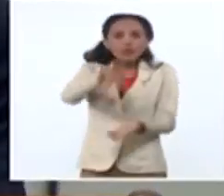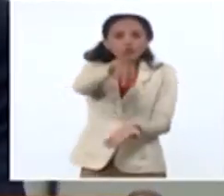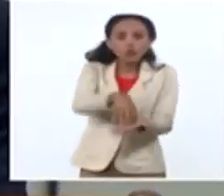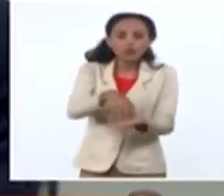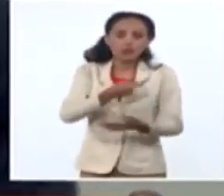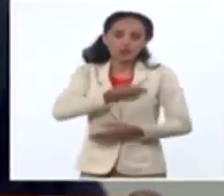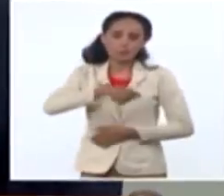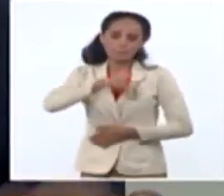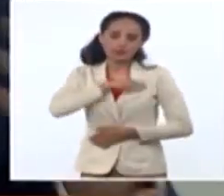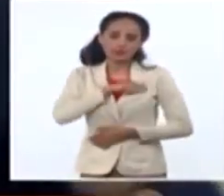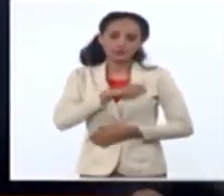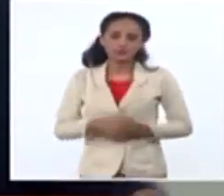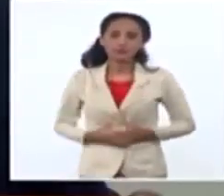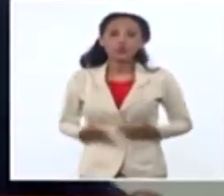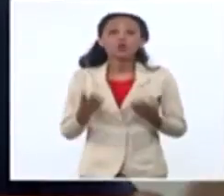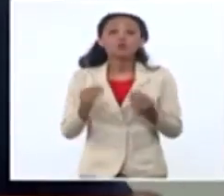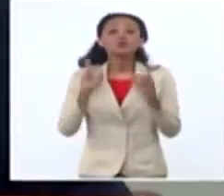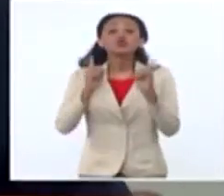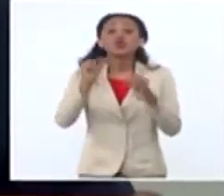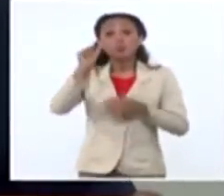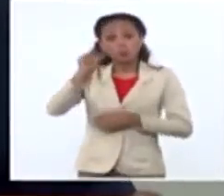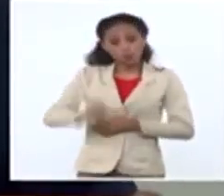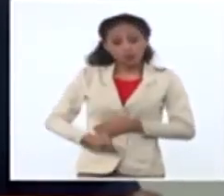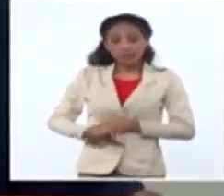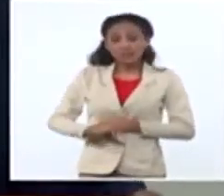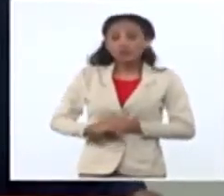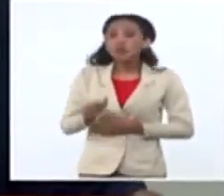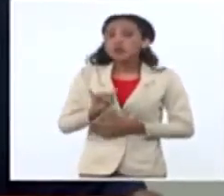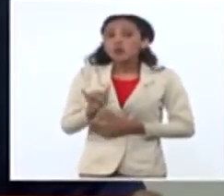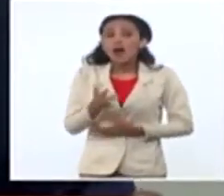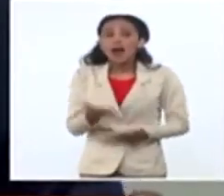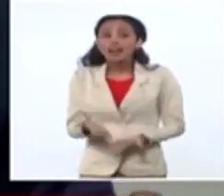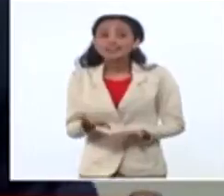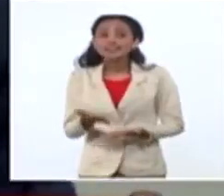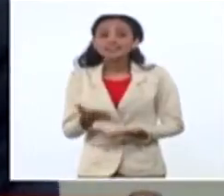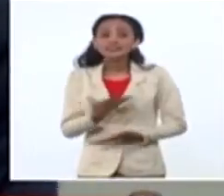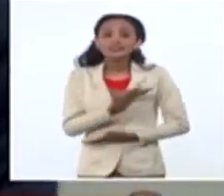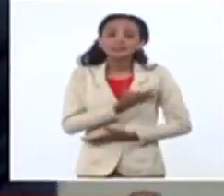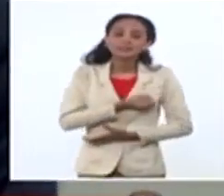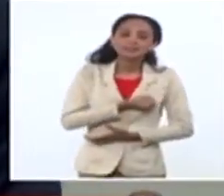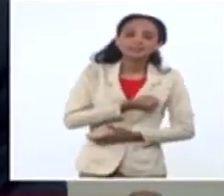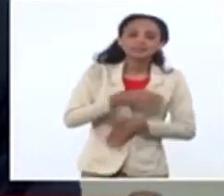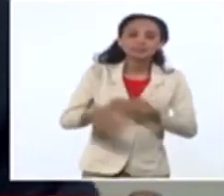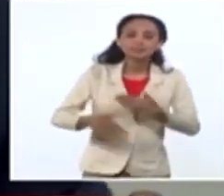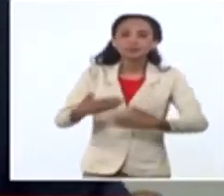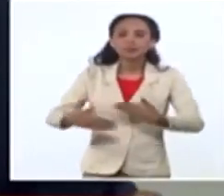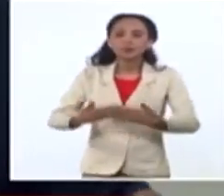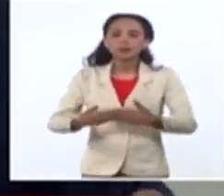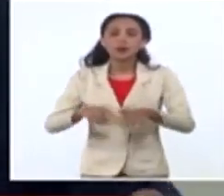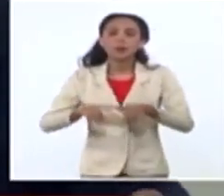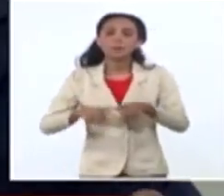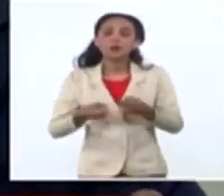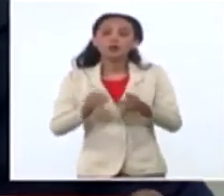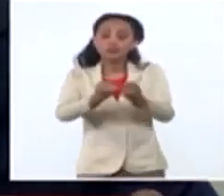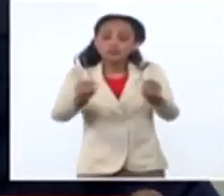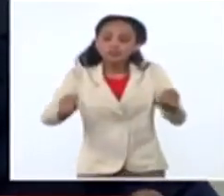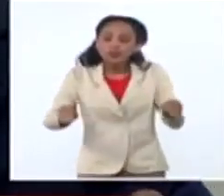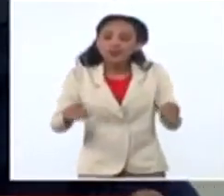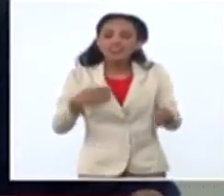la presión, a veces pública y personal, para que se sumen a estos actos